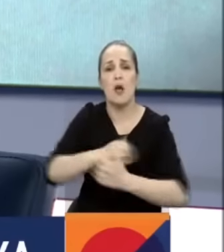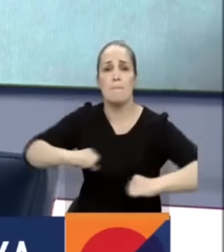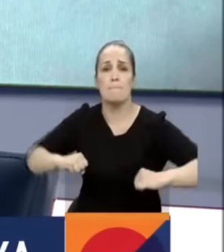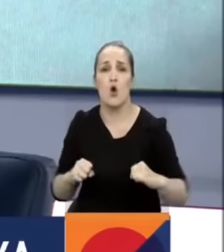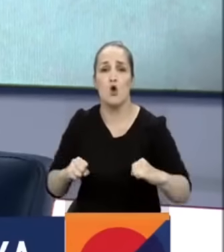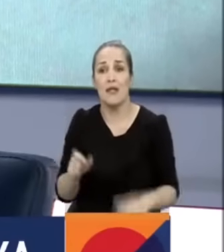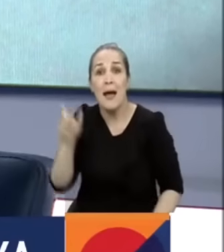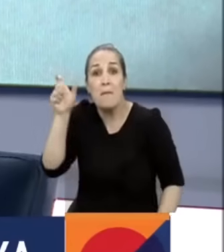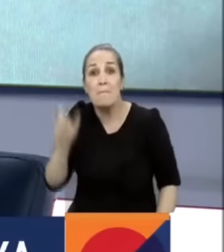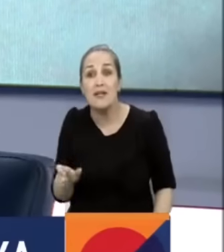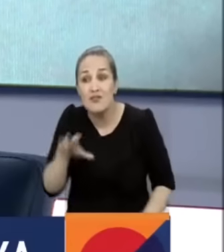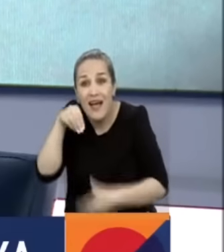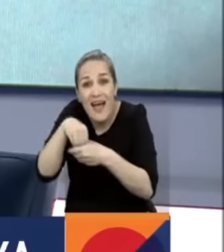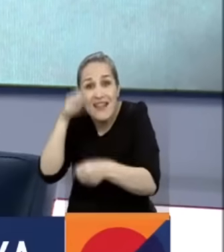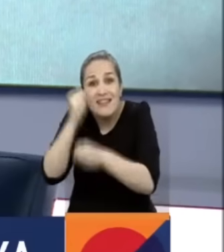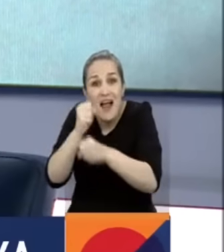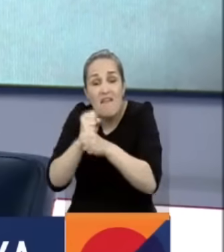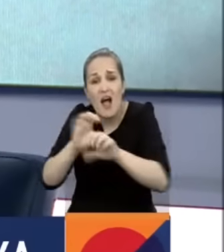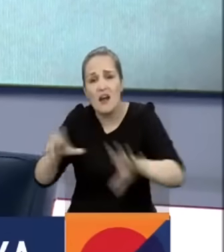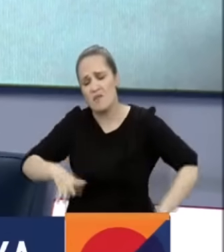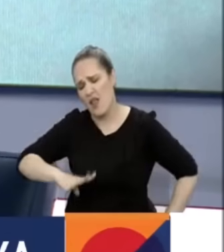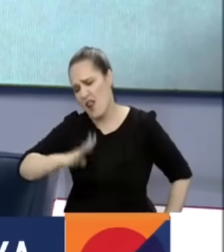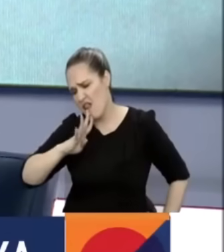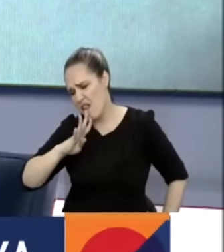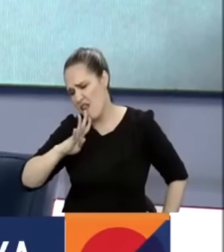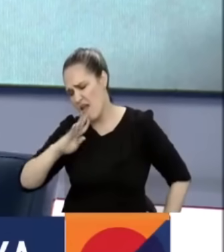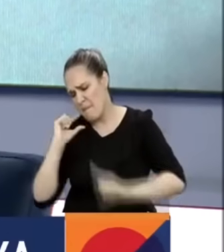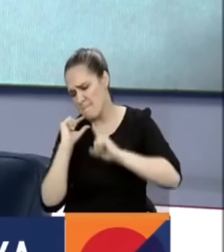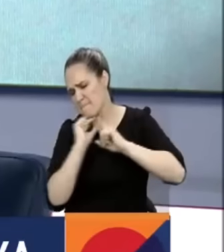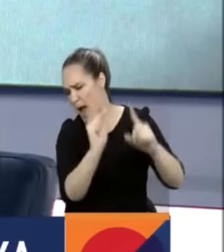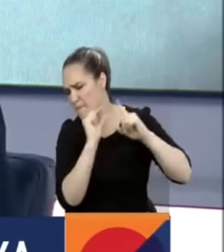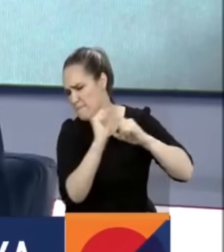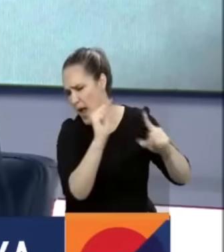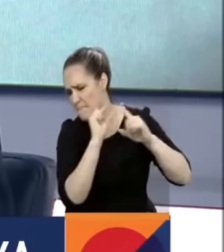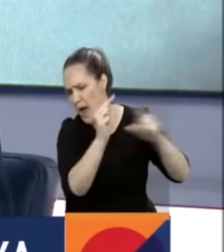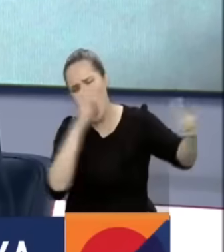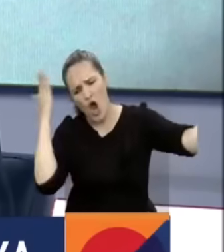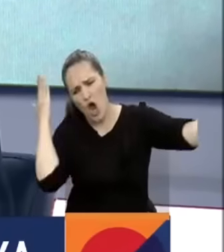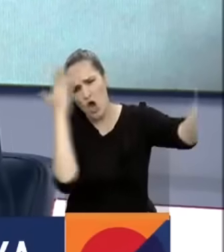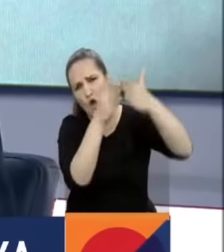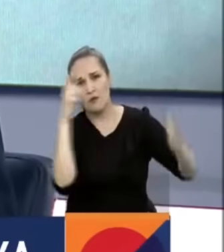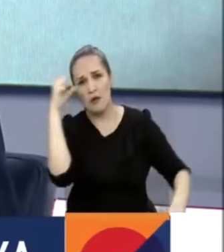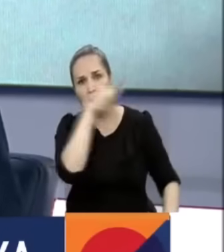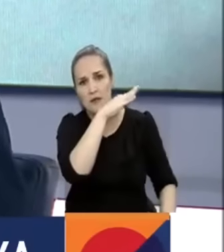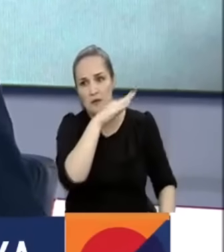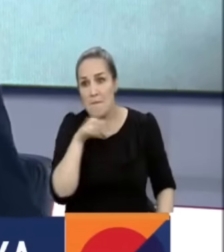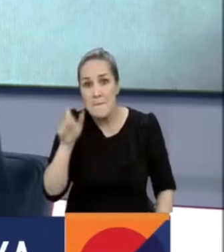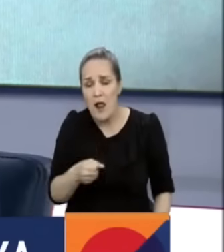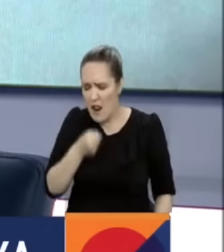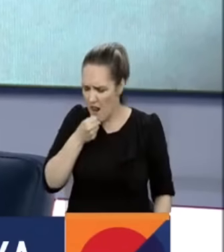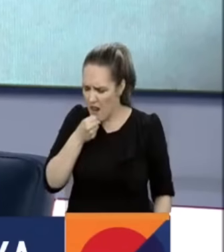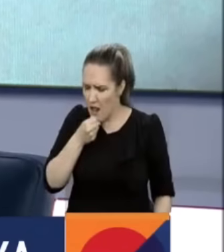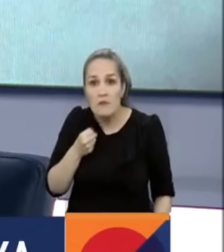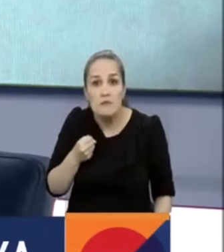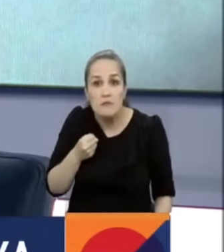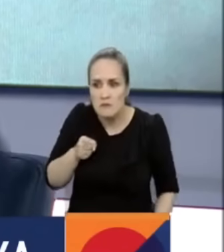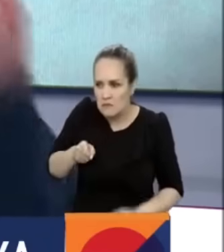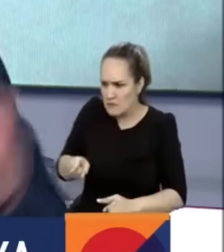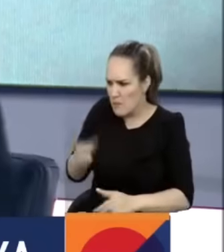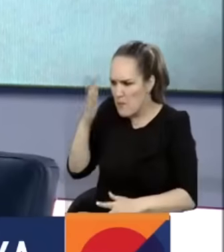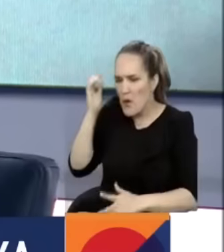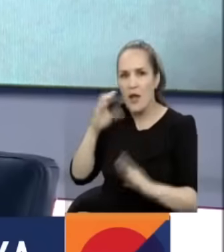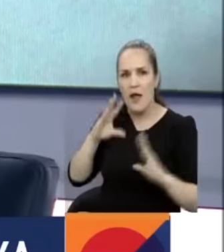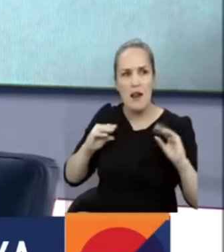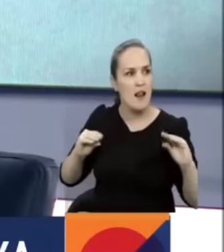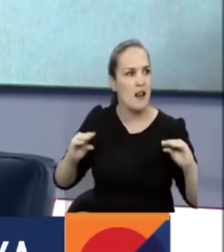de unas acusaciones temerarias y desmedidas contra el presidente de la República. En mi opinión, están